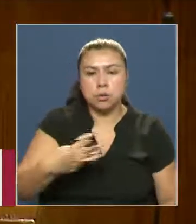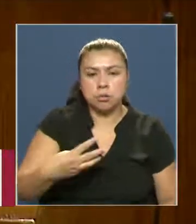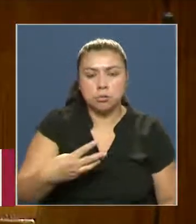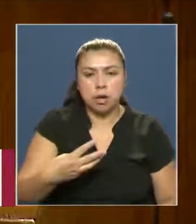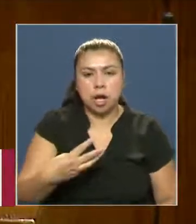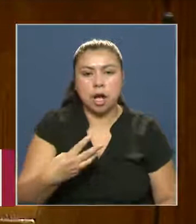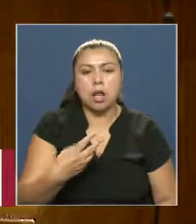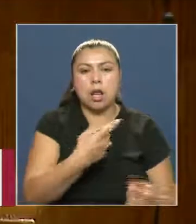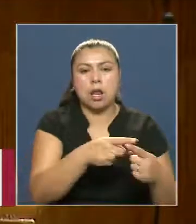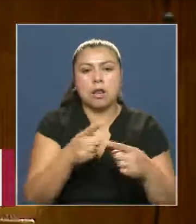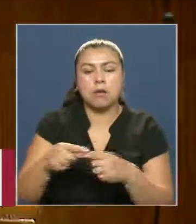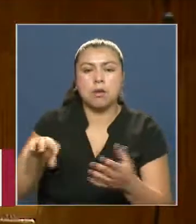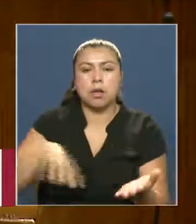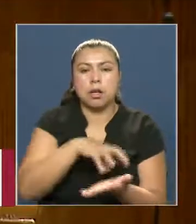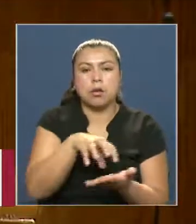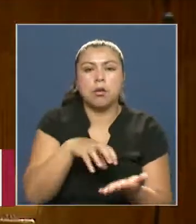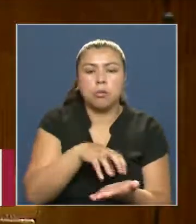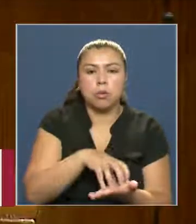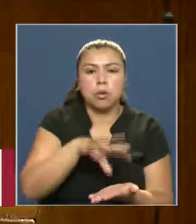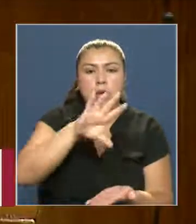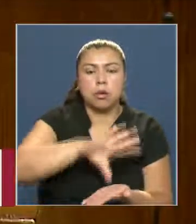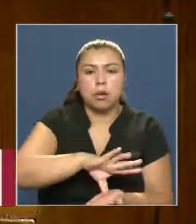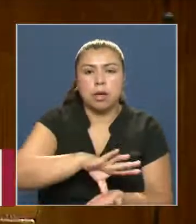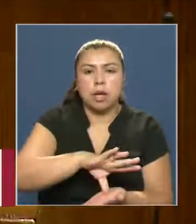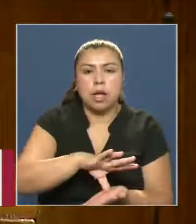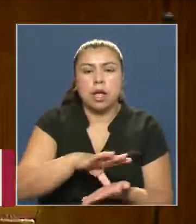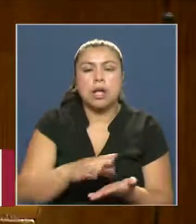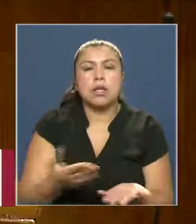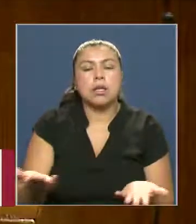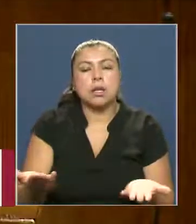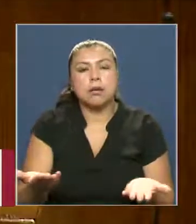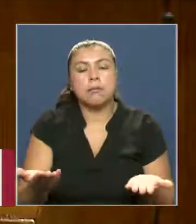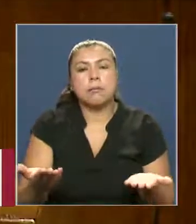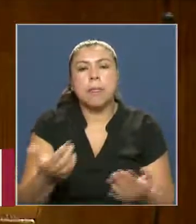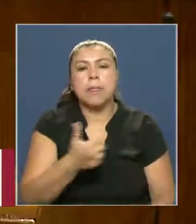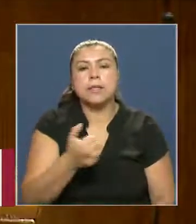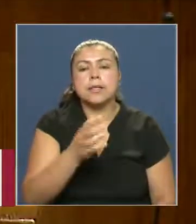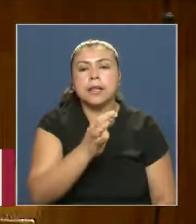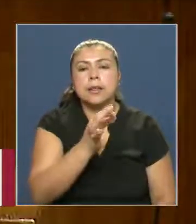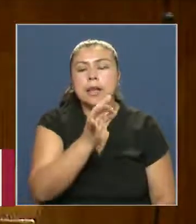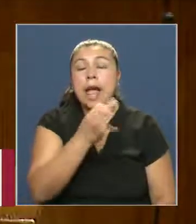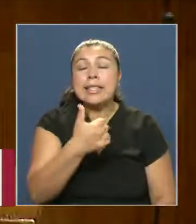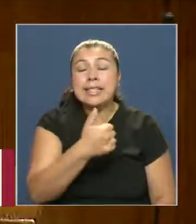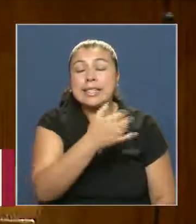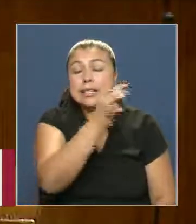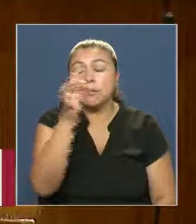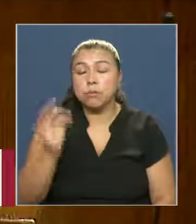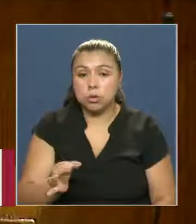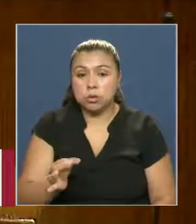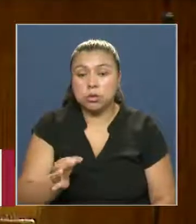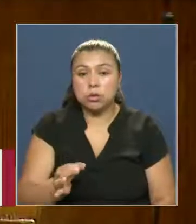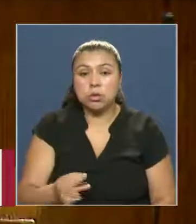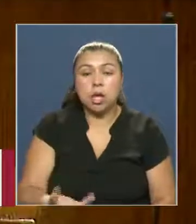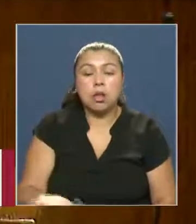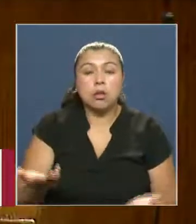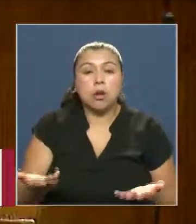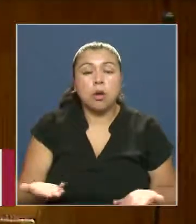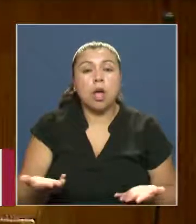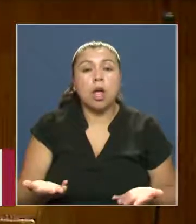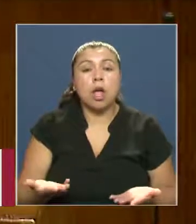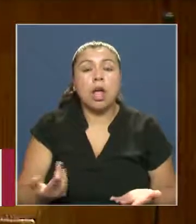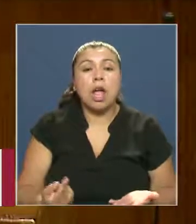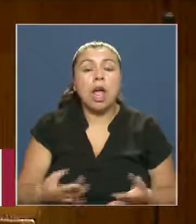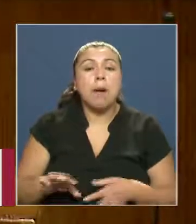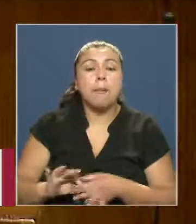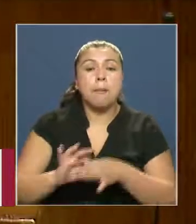las diferentes comunas de nuestro país y que se estima en más del 60% de ellos, con las consecuencias sociales y económicas